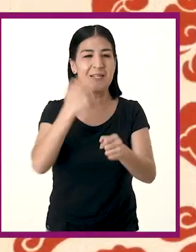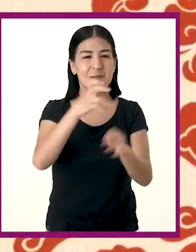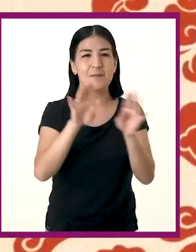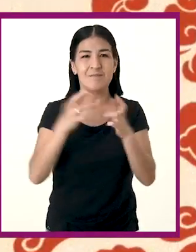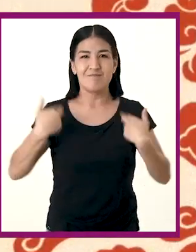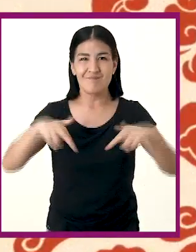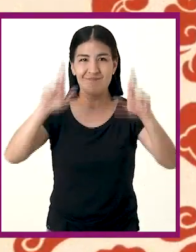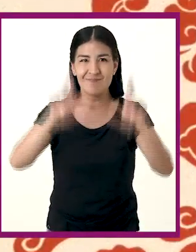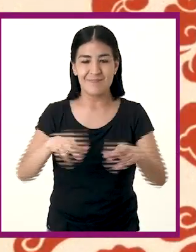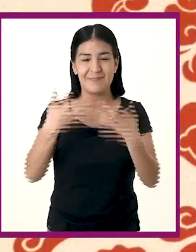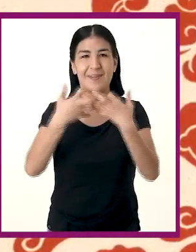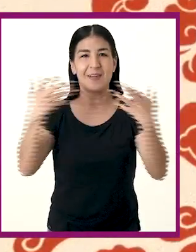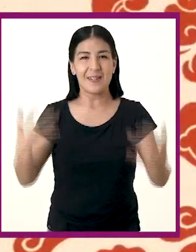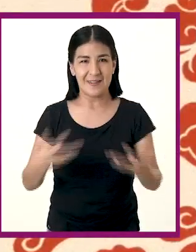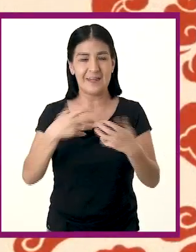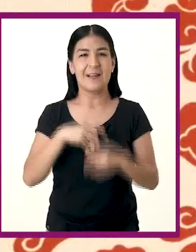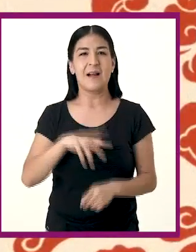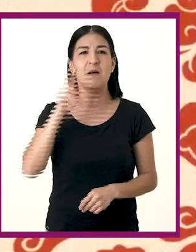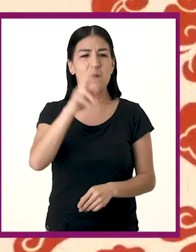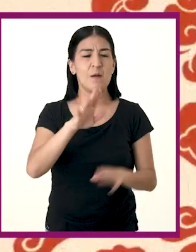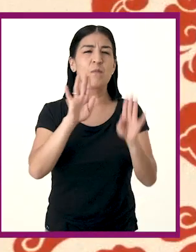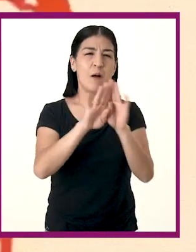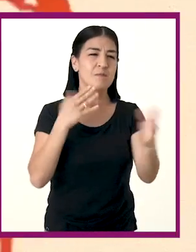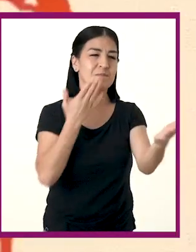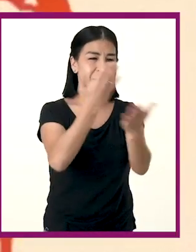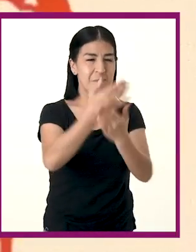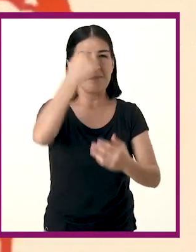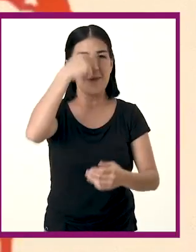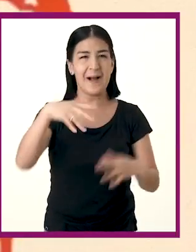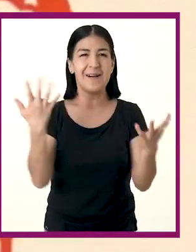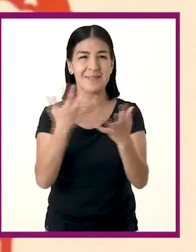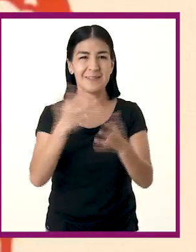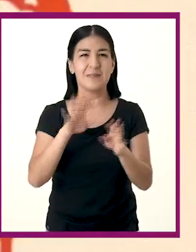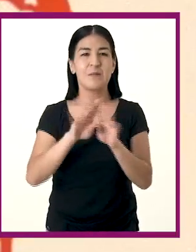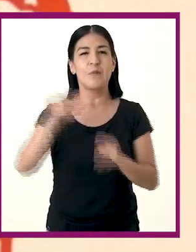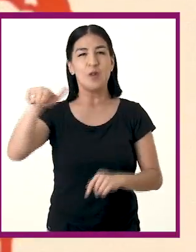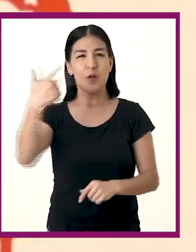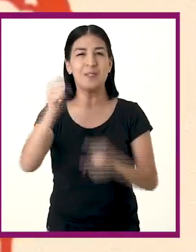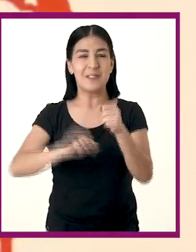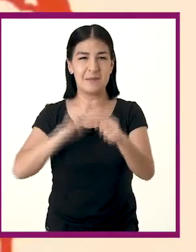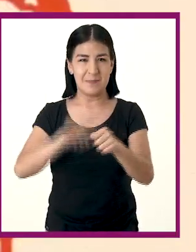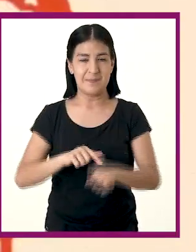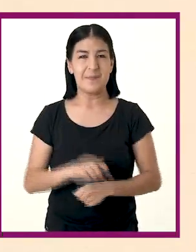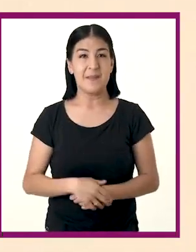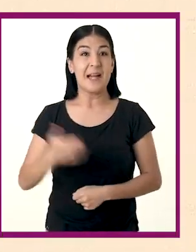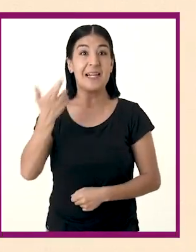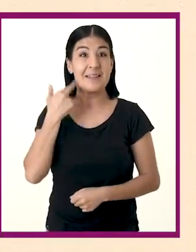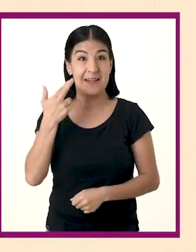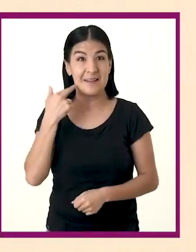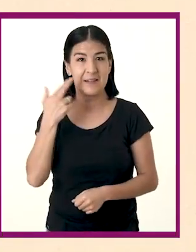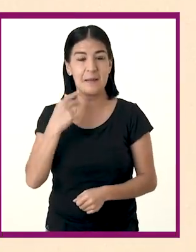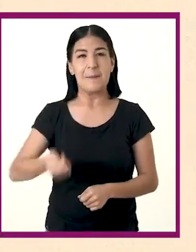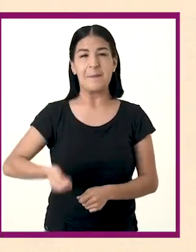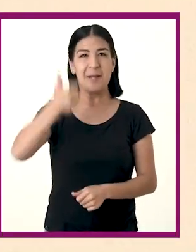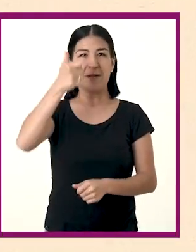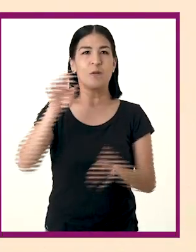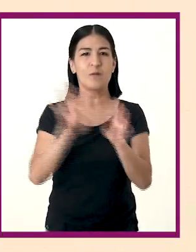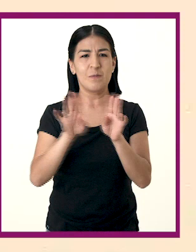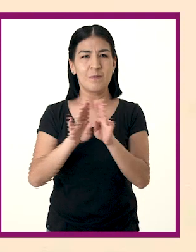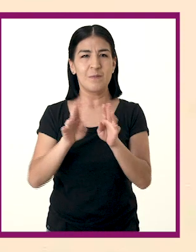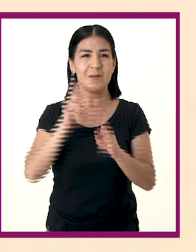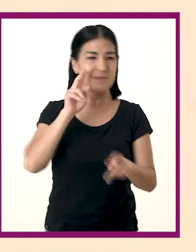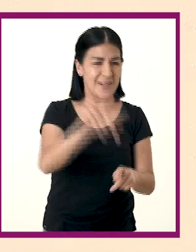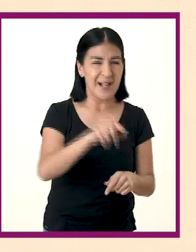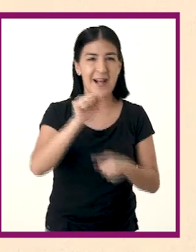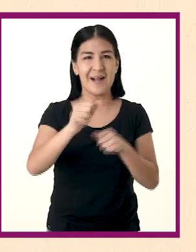más representativos de la Tierra, para lo que solicitó que invitaran únicamente a 12. La rata fue a la primera a